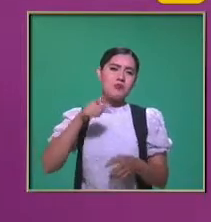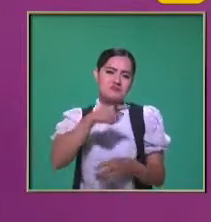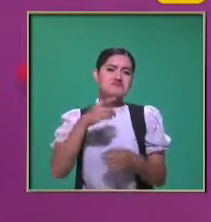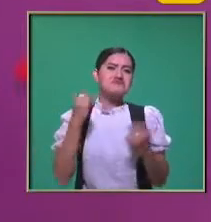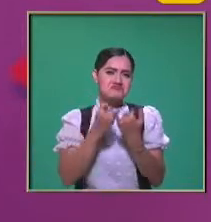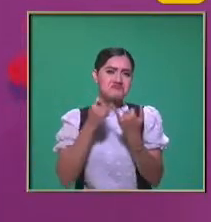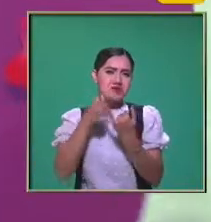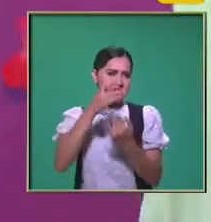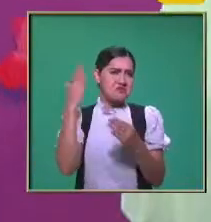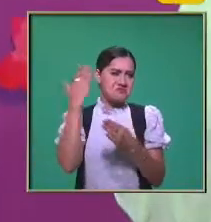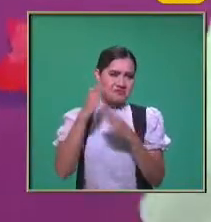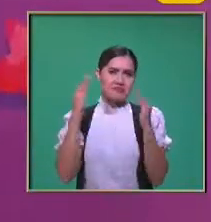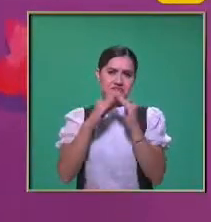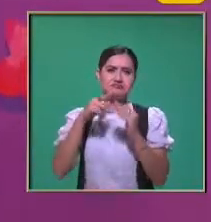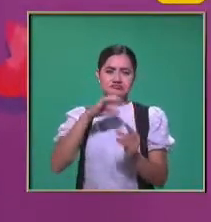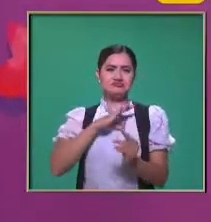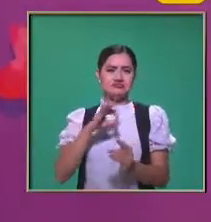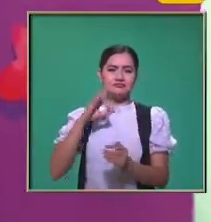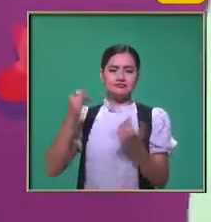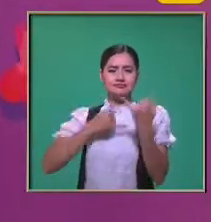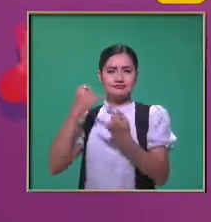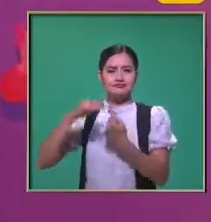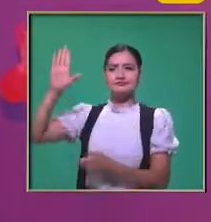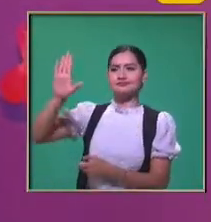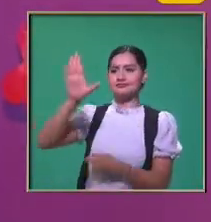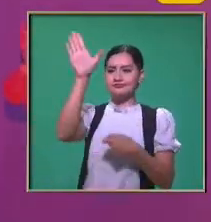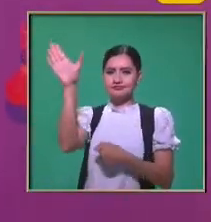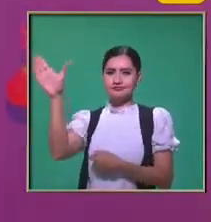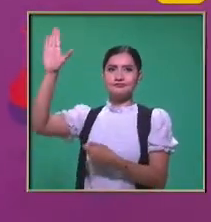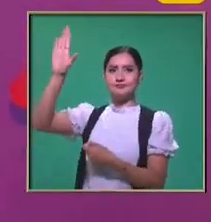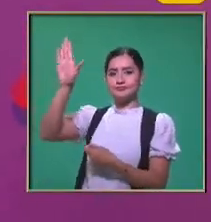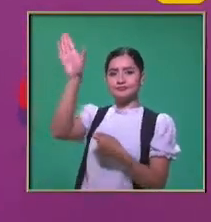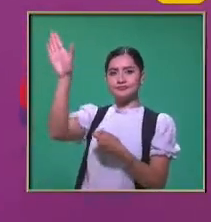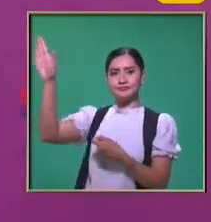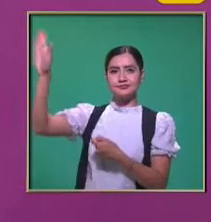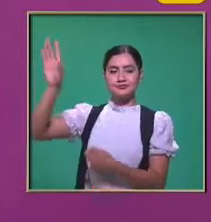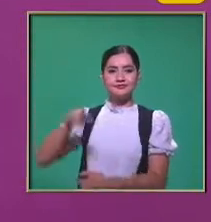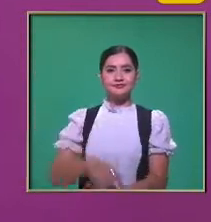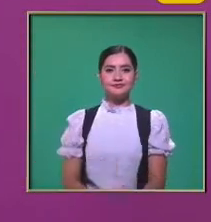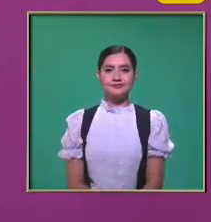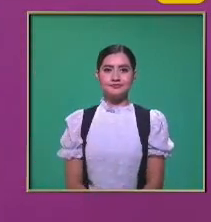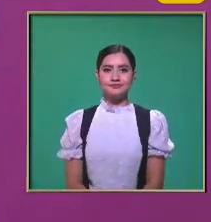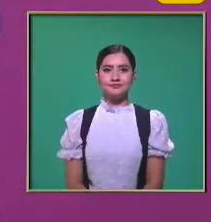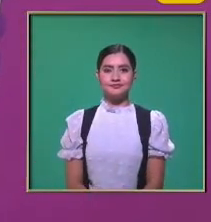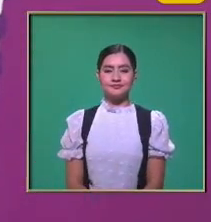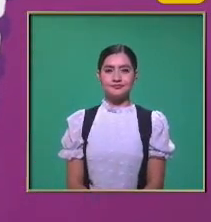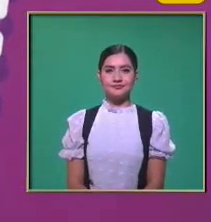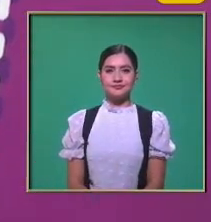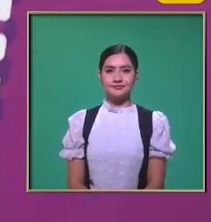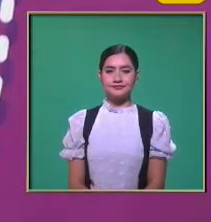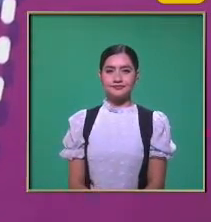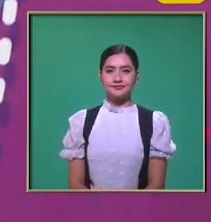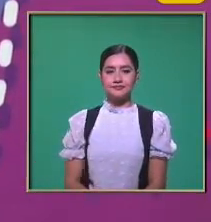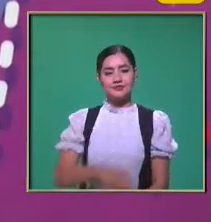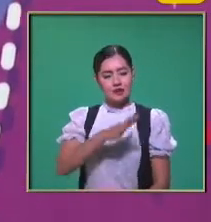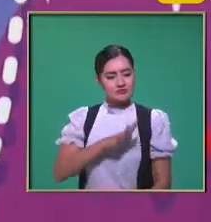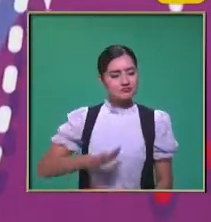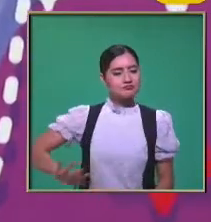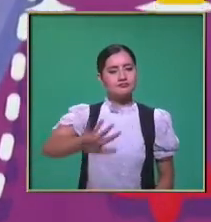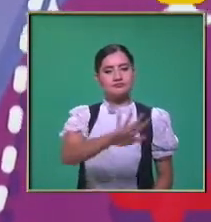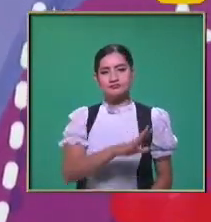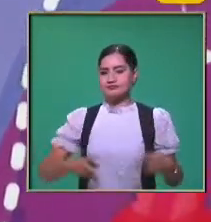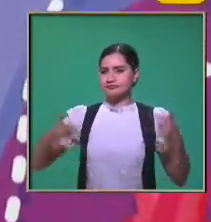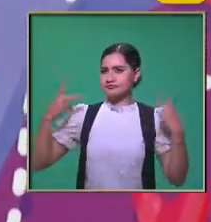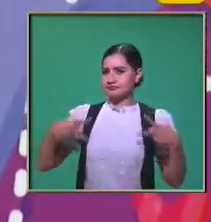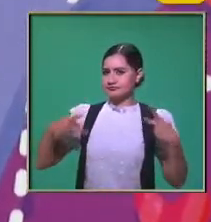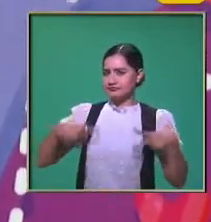gustado. Como quiera, ustedes también pueden hacer eso, volar un cometa. Y yo creo que todas las personas, o bueno, la mayoría de